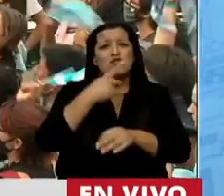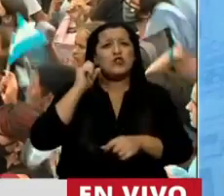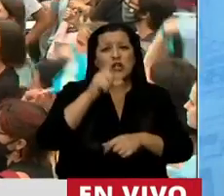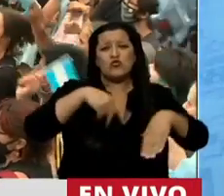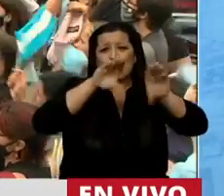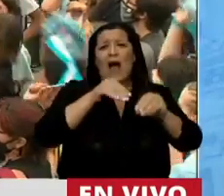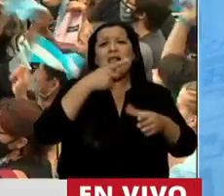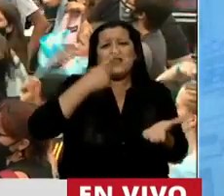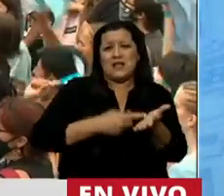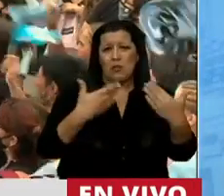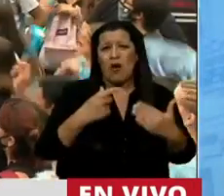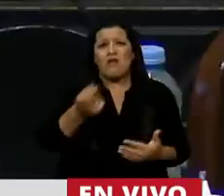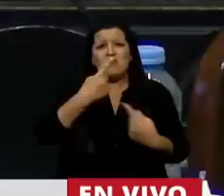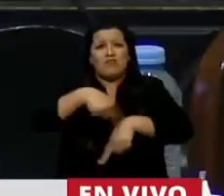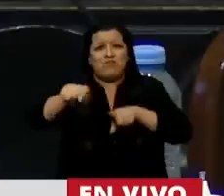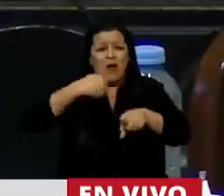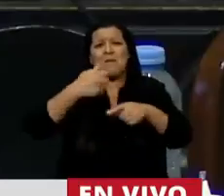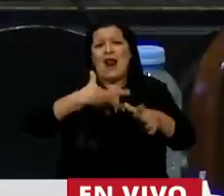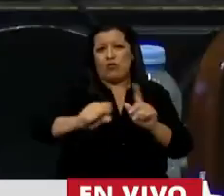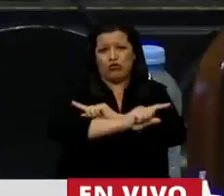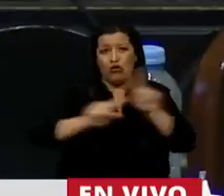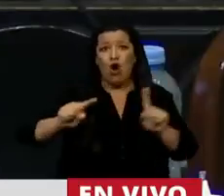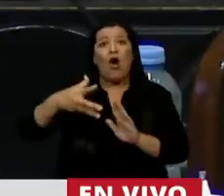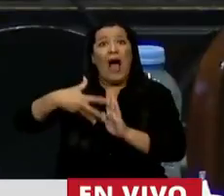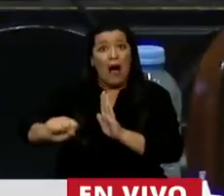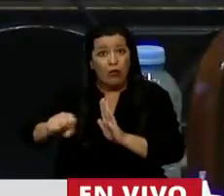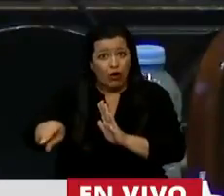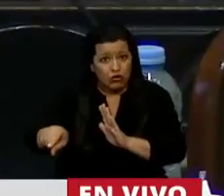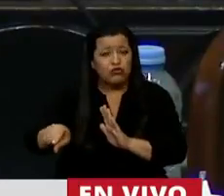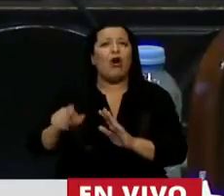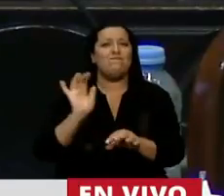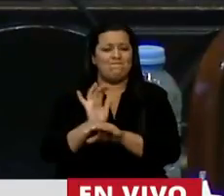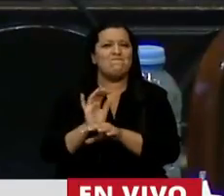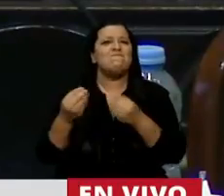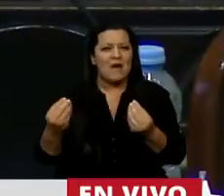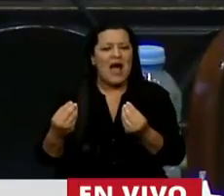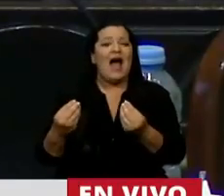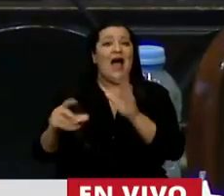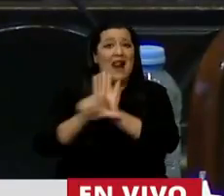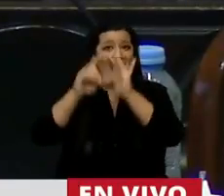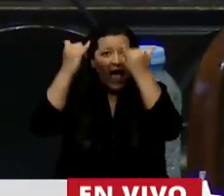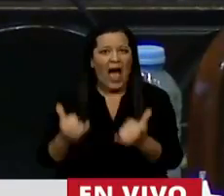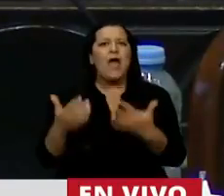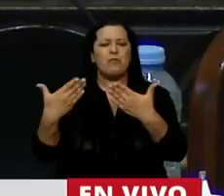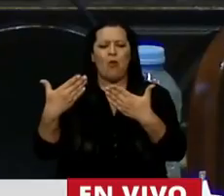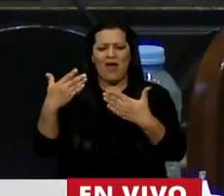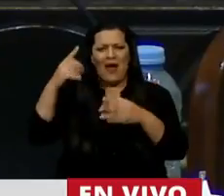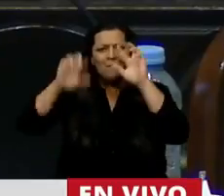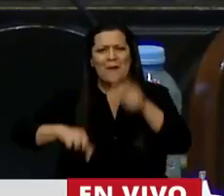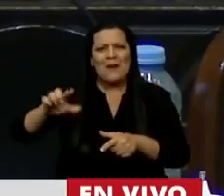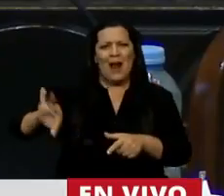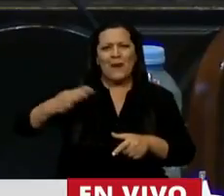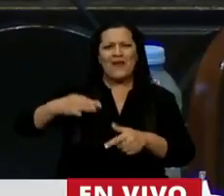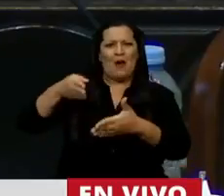no abortar y el aborto para que las pibas, los pibes y los pibis puedan tener su proyecto de vida sin